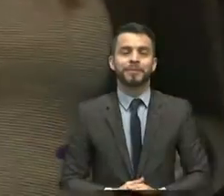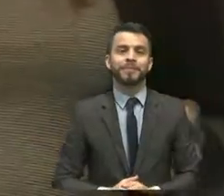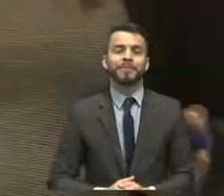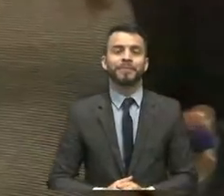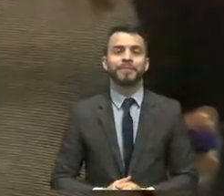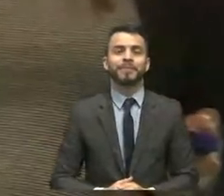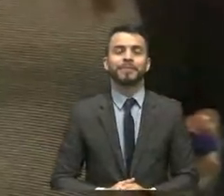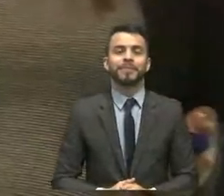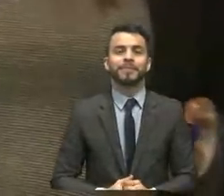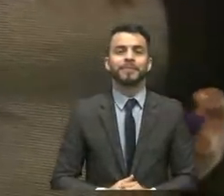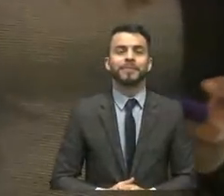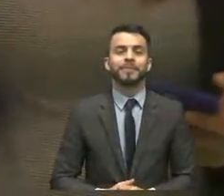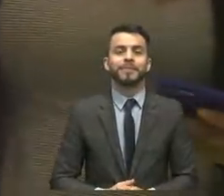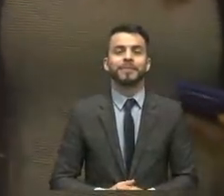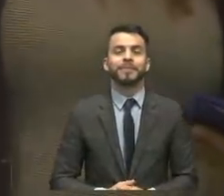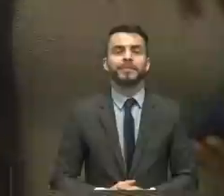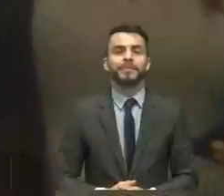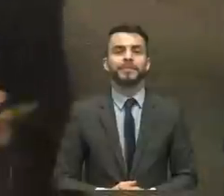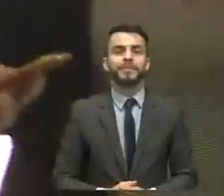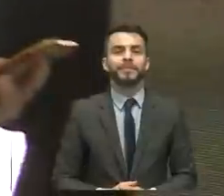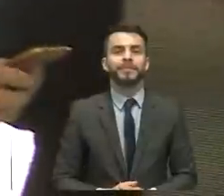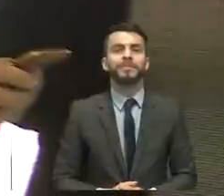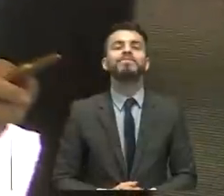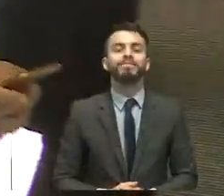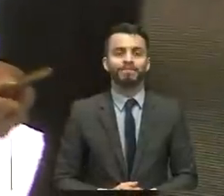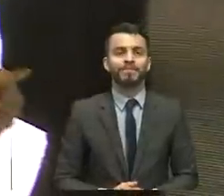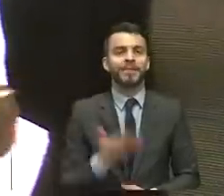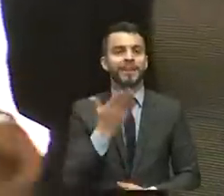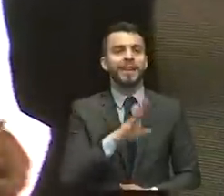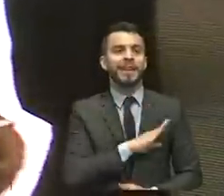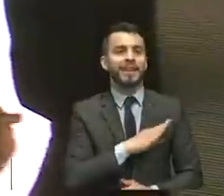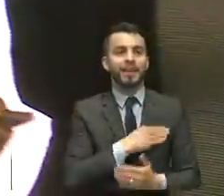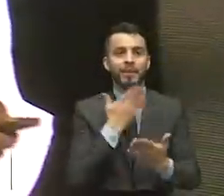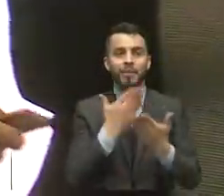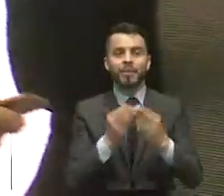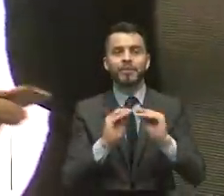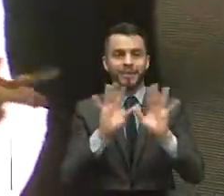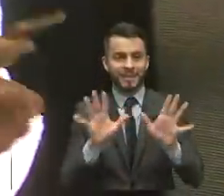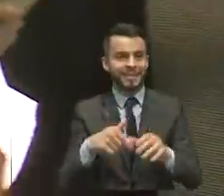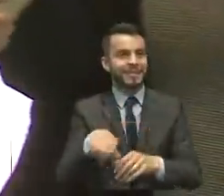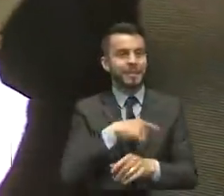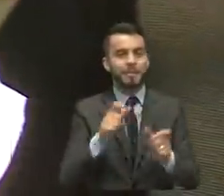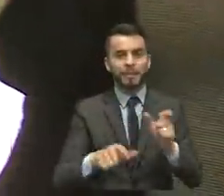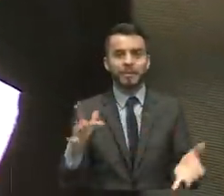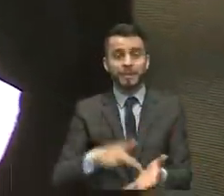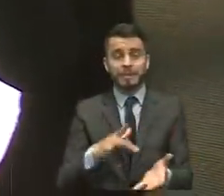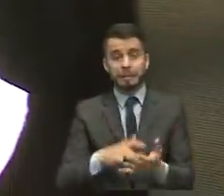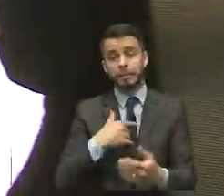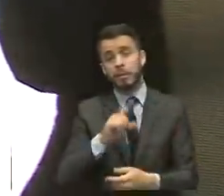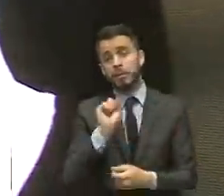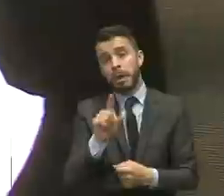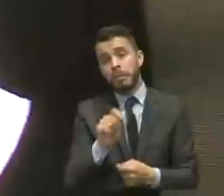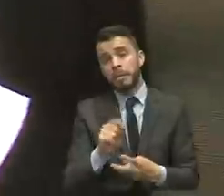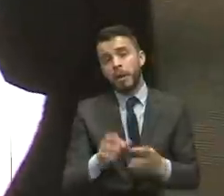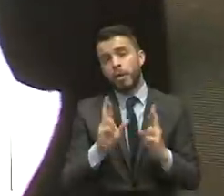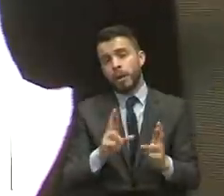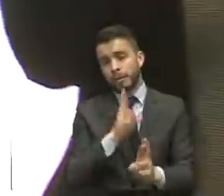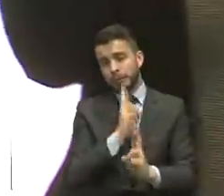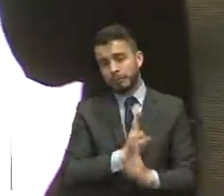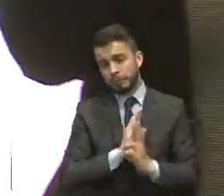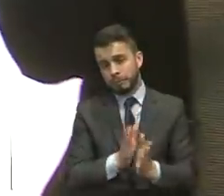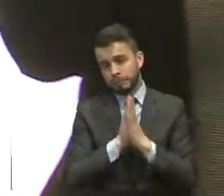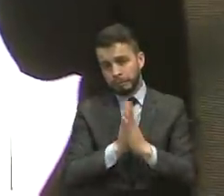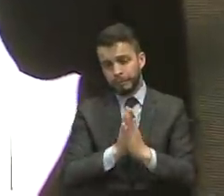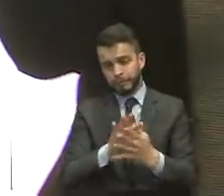Angie Camacho, Noticias Caracol. Alcaldesa, buenos días y a los presentes. Tengo varias preguntas, les ruego me ayuden a contestarlas todas. La primera